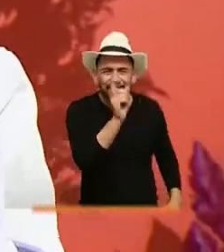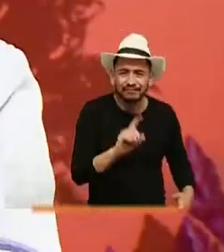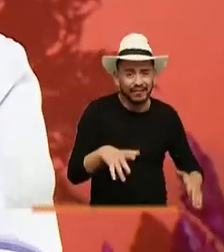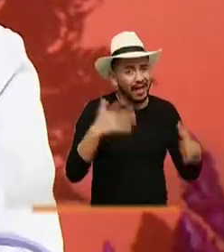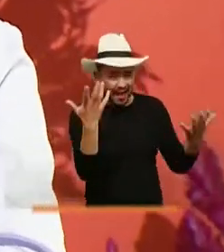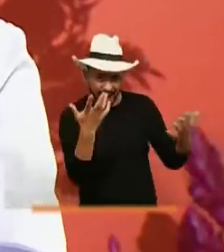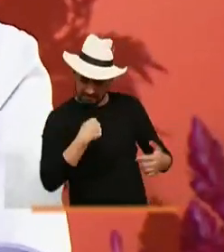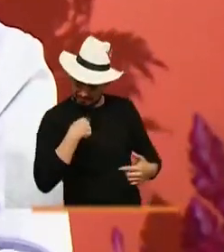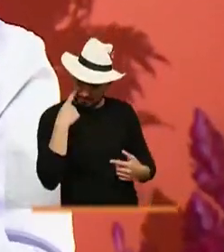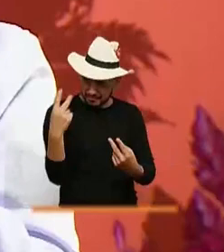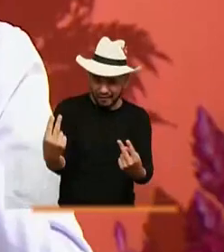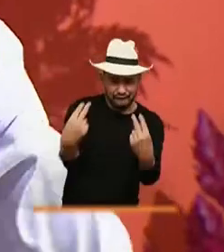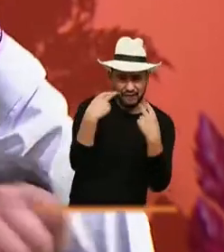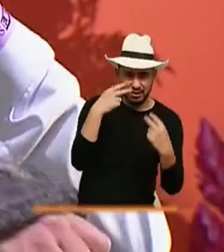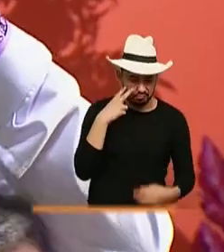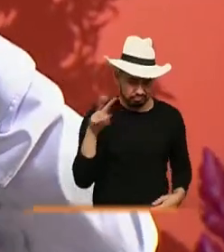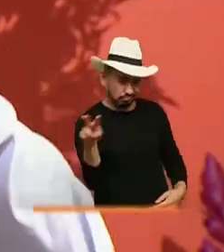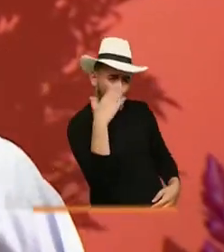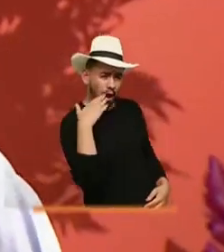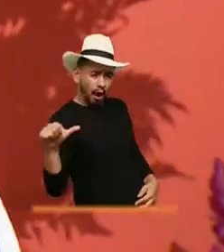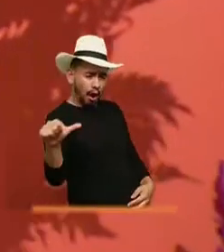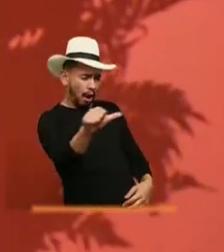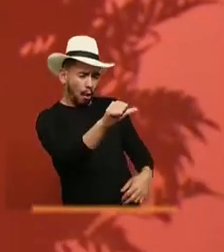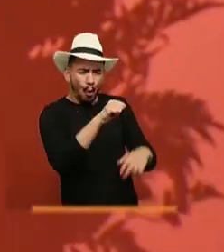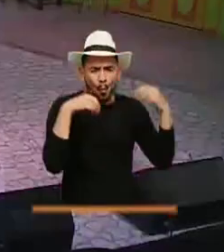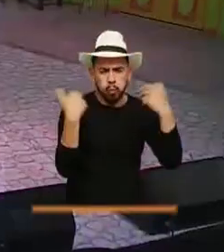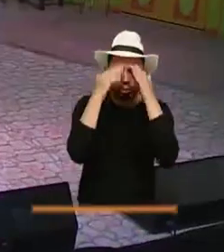las viejas que han pasado por aquí.